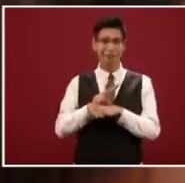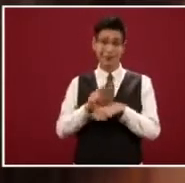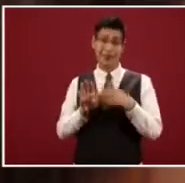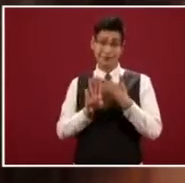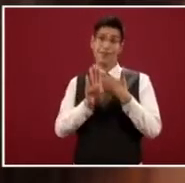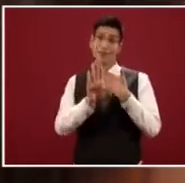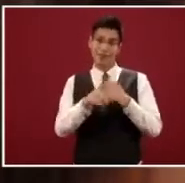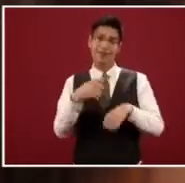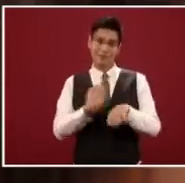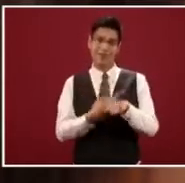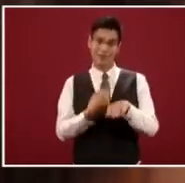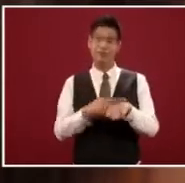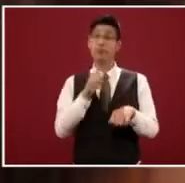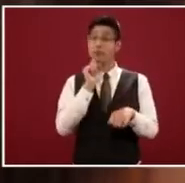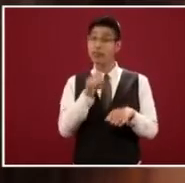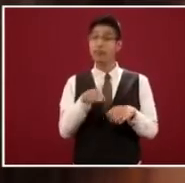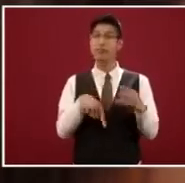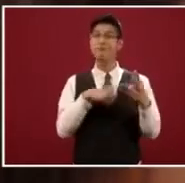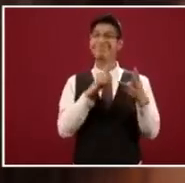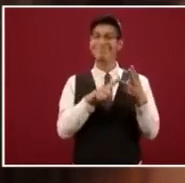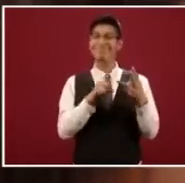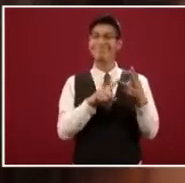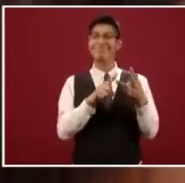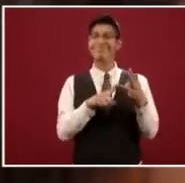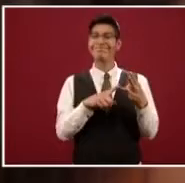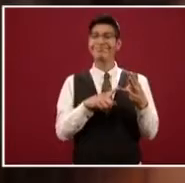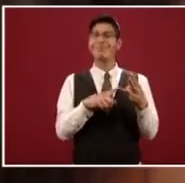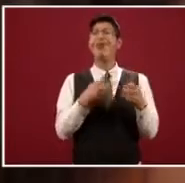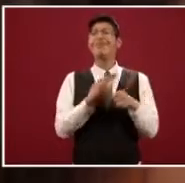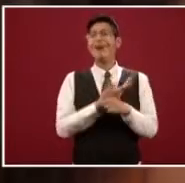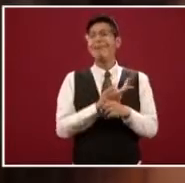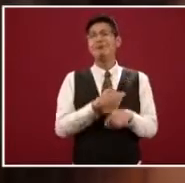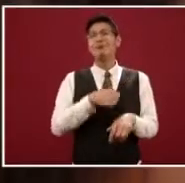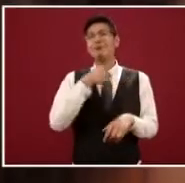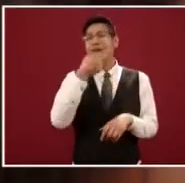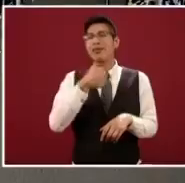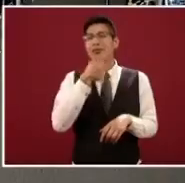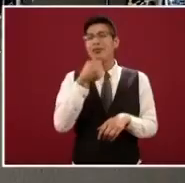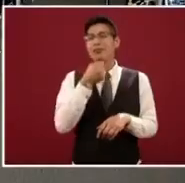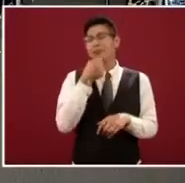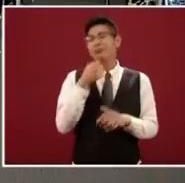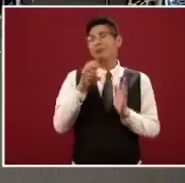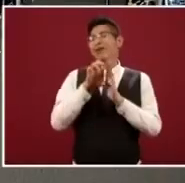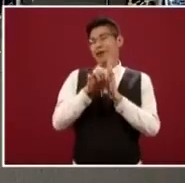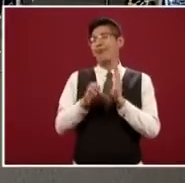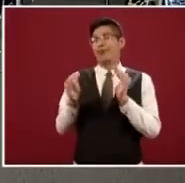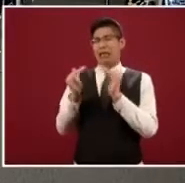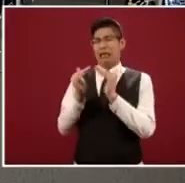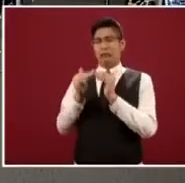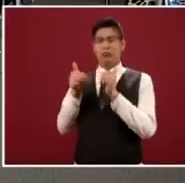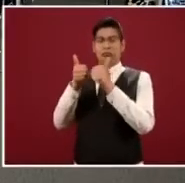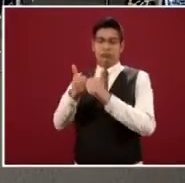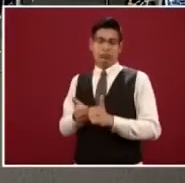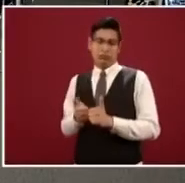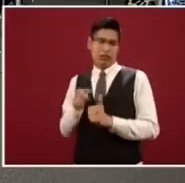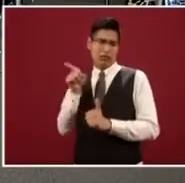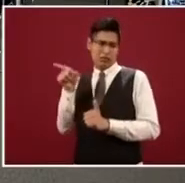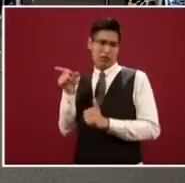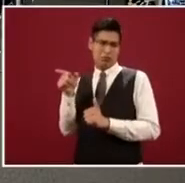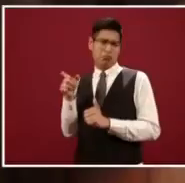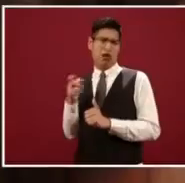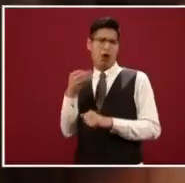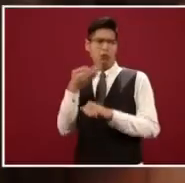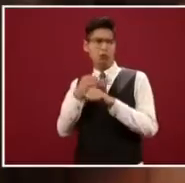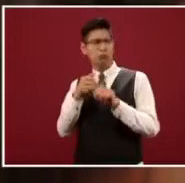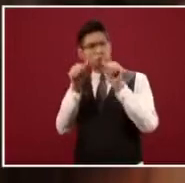también hablar de las personas de la tercera edad. En casa, los que ya están en casa y que lo están escuchando, ¿cómo debe ser